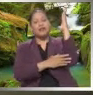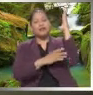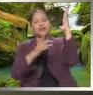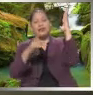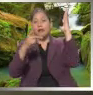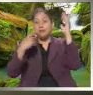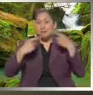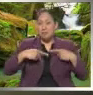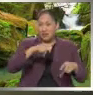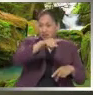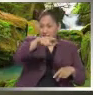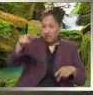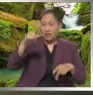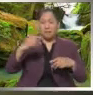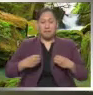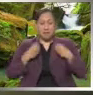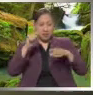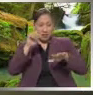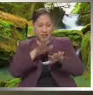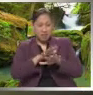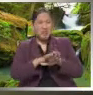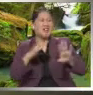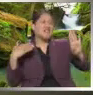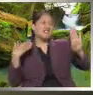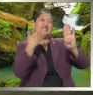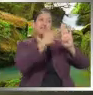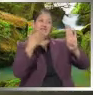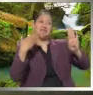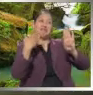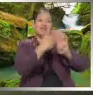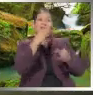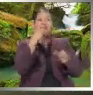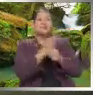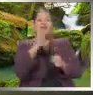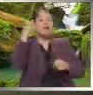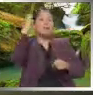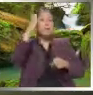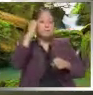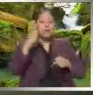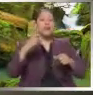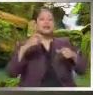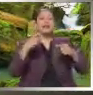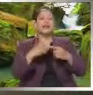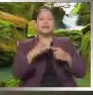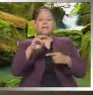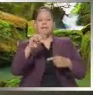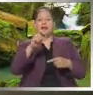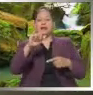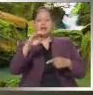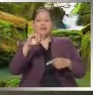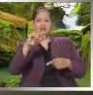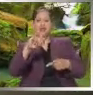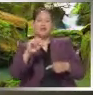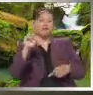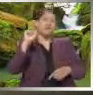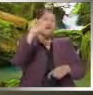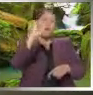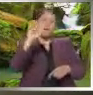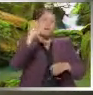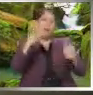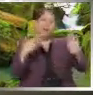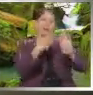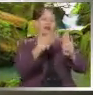a aquellos habitantes de Tlalpan que estuvieron en contra del Segundo Imperio, del Imperio de Maximiliano, y lucharon con el fin de derrocarlo. Bueno,